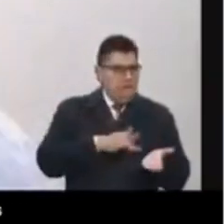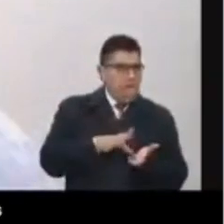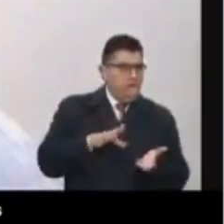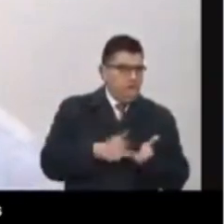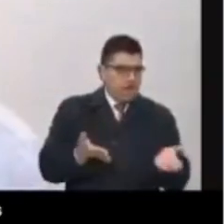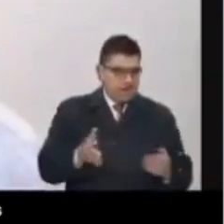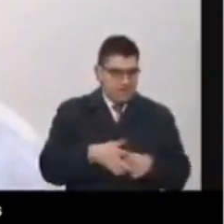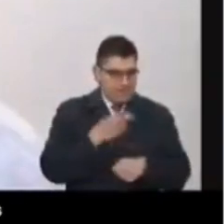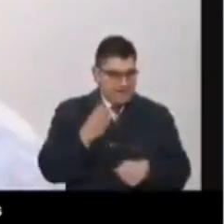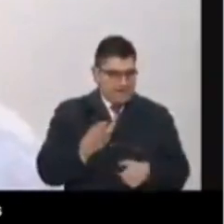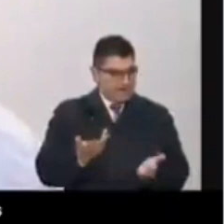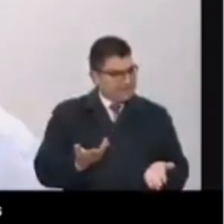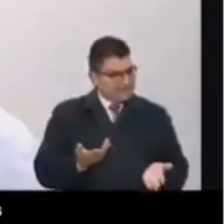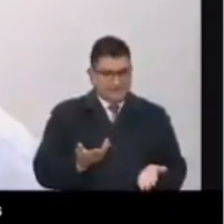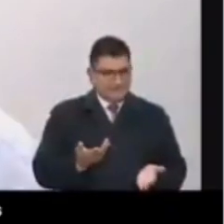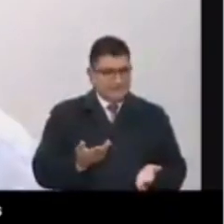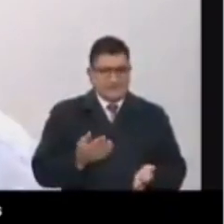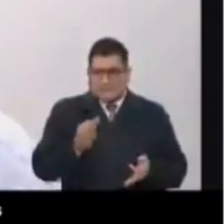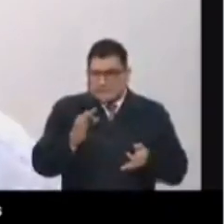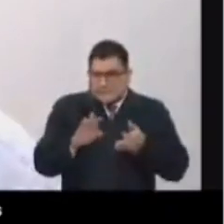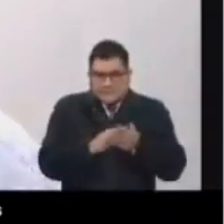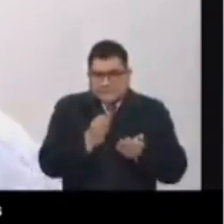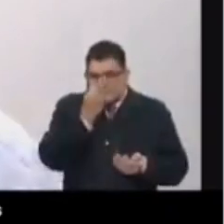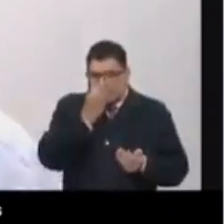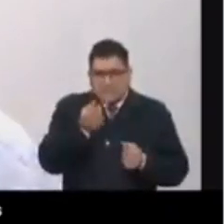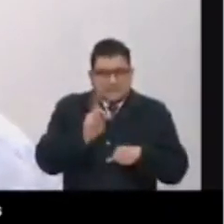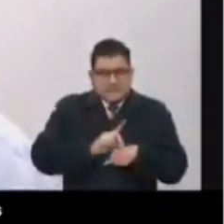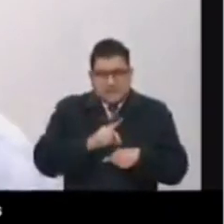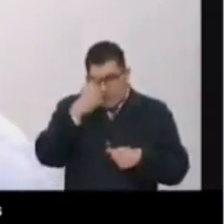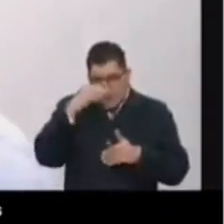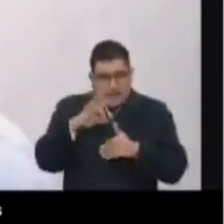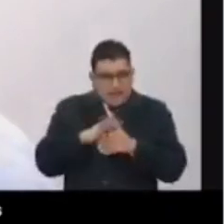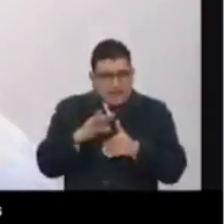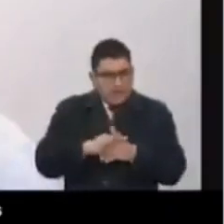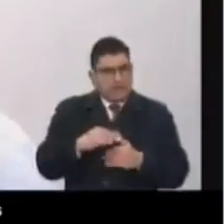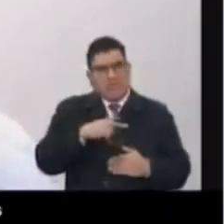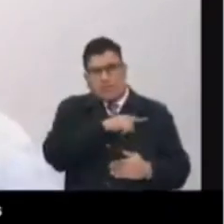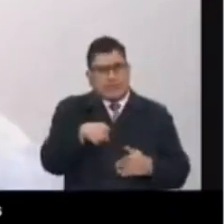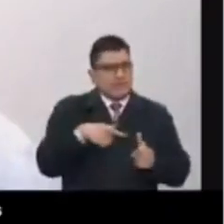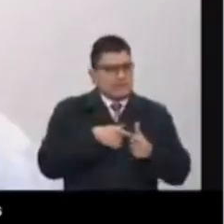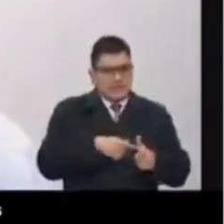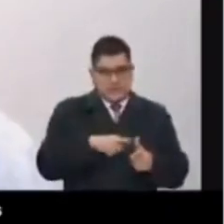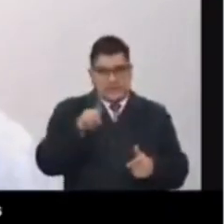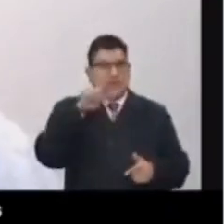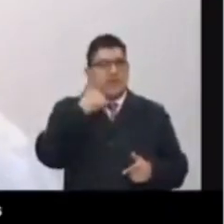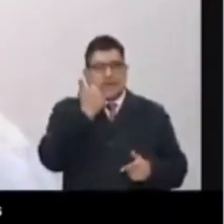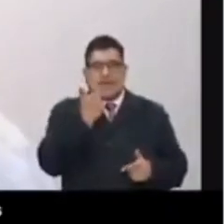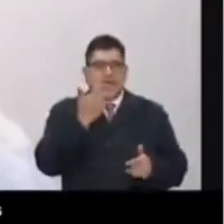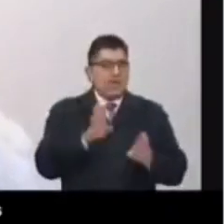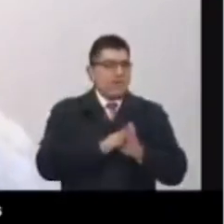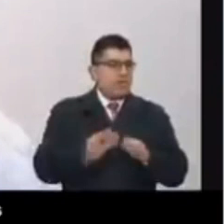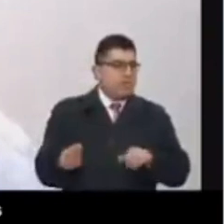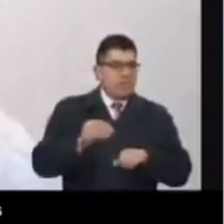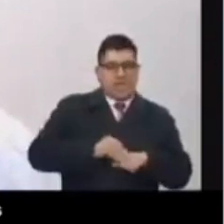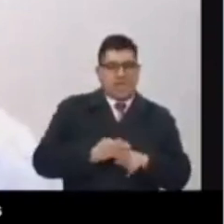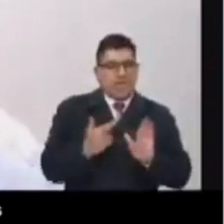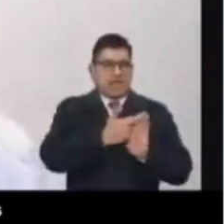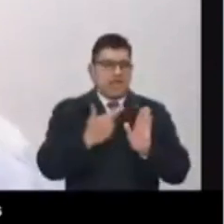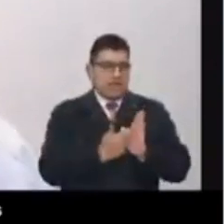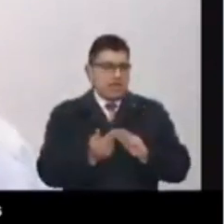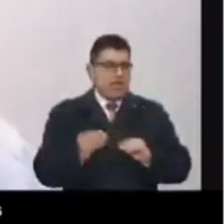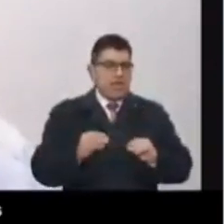no estamos a escasos días de la elección pretenden generar reglas que